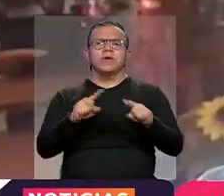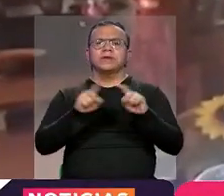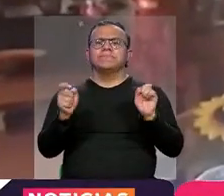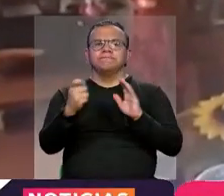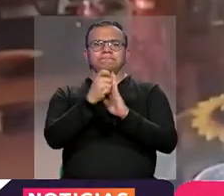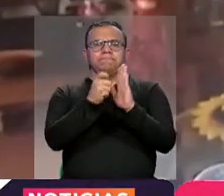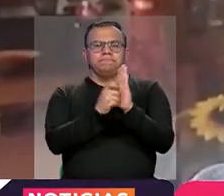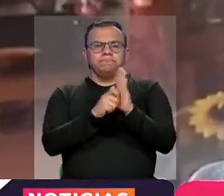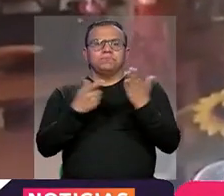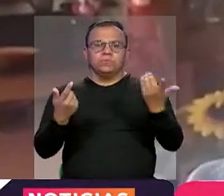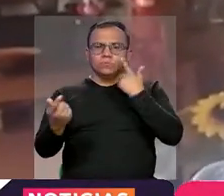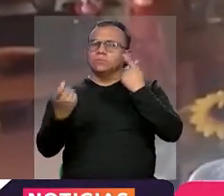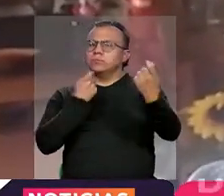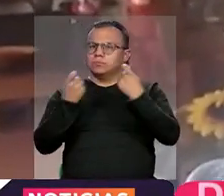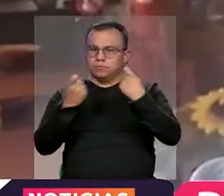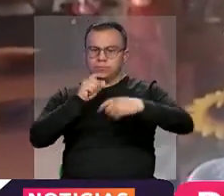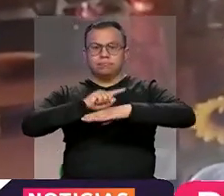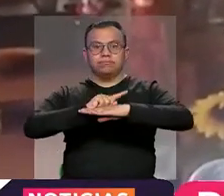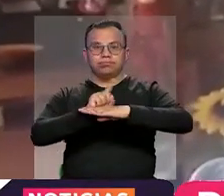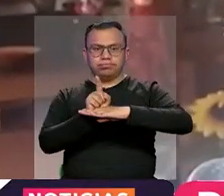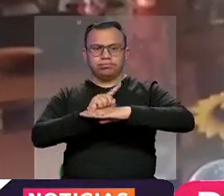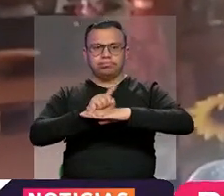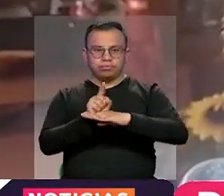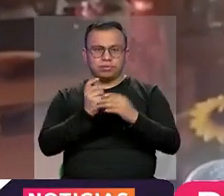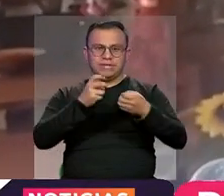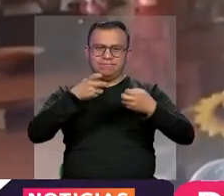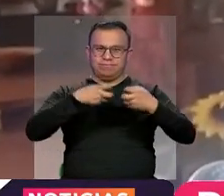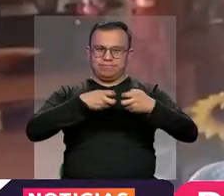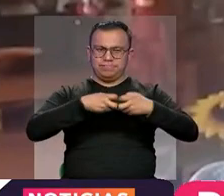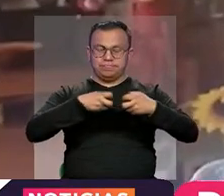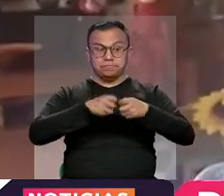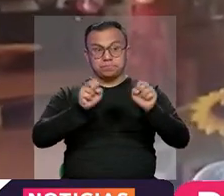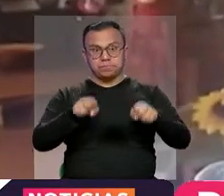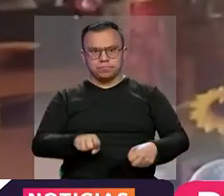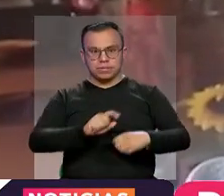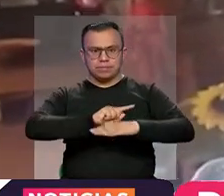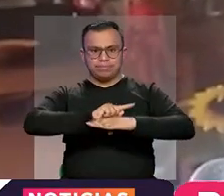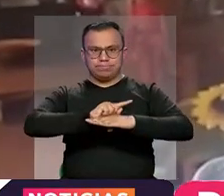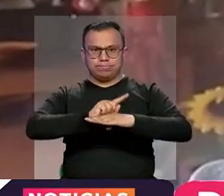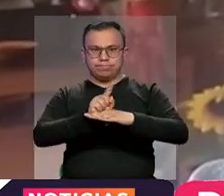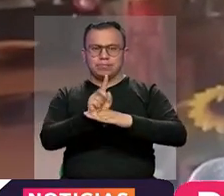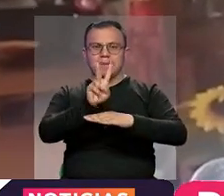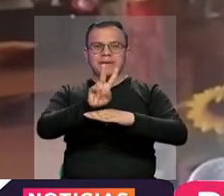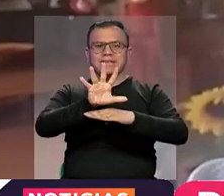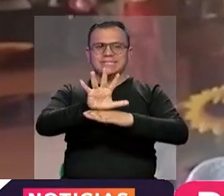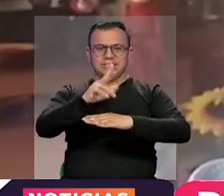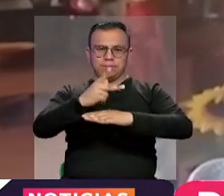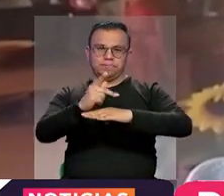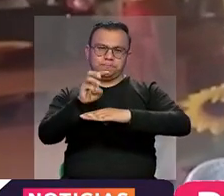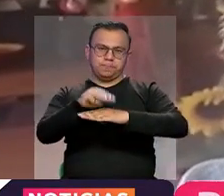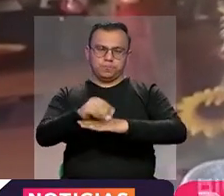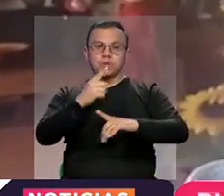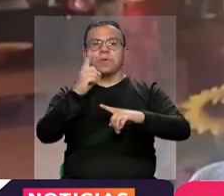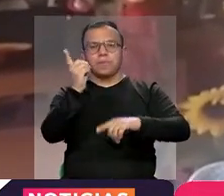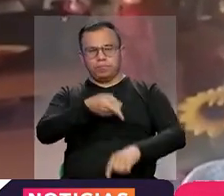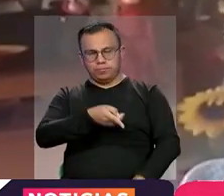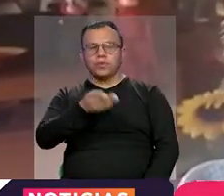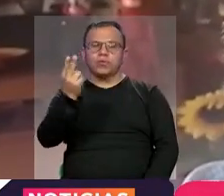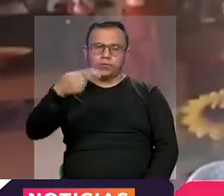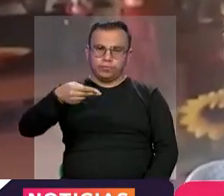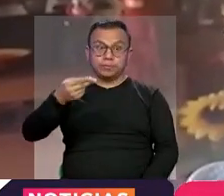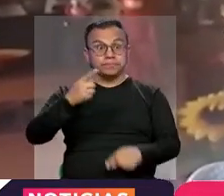establecer un controlador de velocidad al motor eléctrico, de manera que no excedan los 25 kilómetros por hora. A